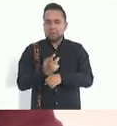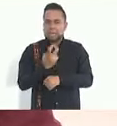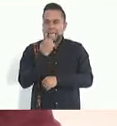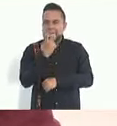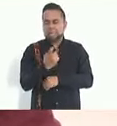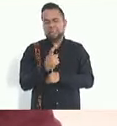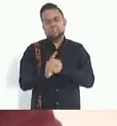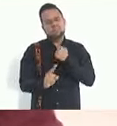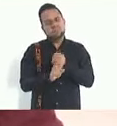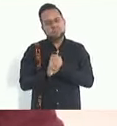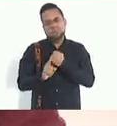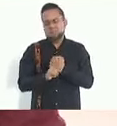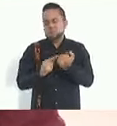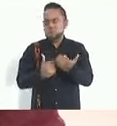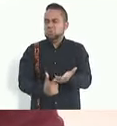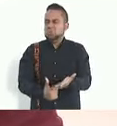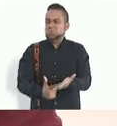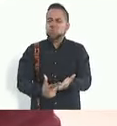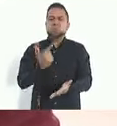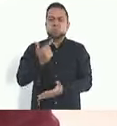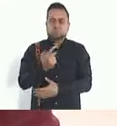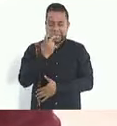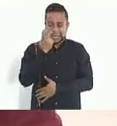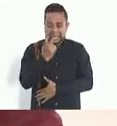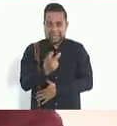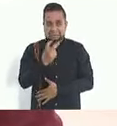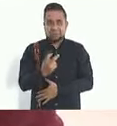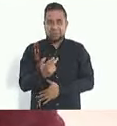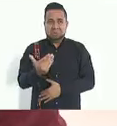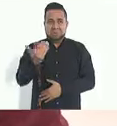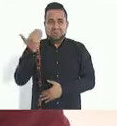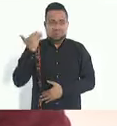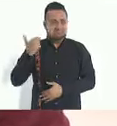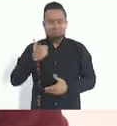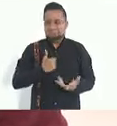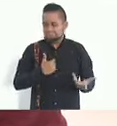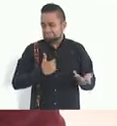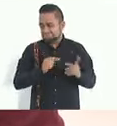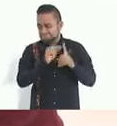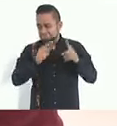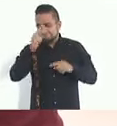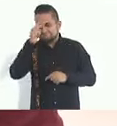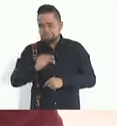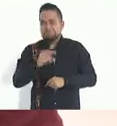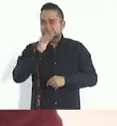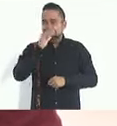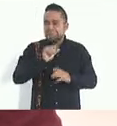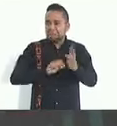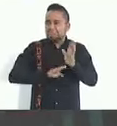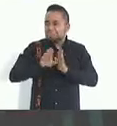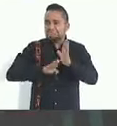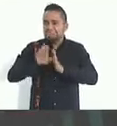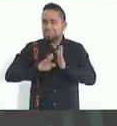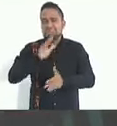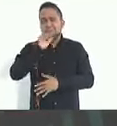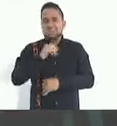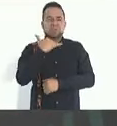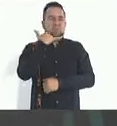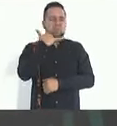problema. Eso era lo que impedía que México saliera adelante,